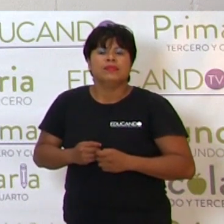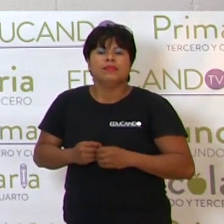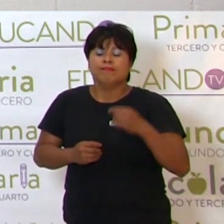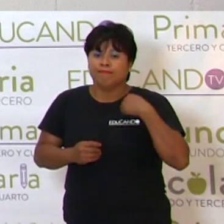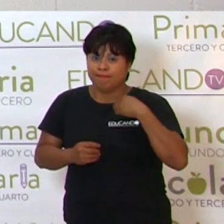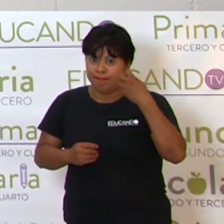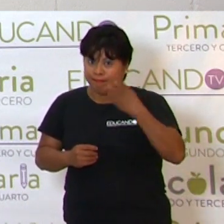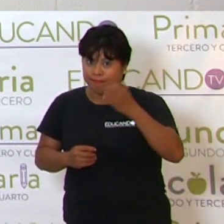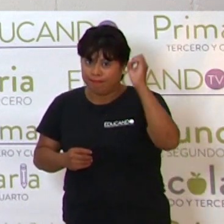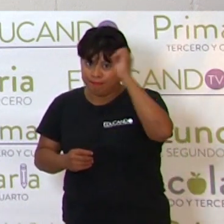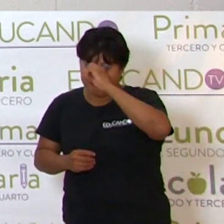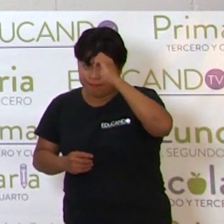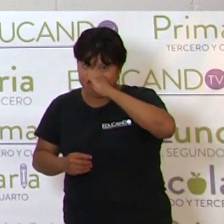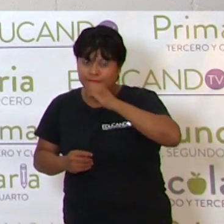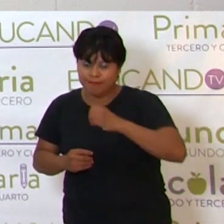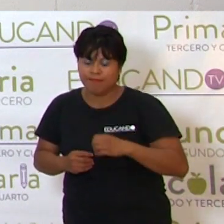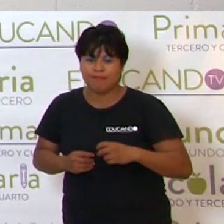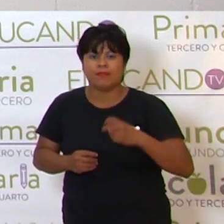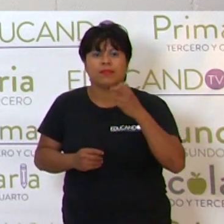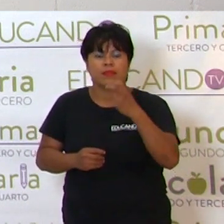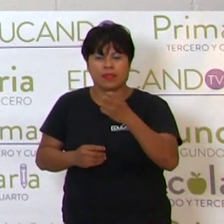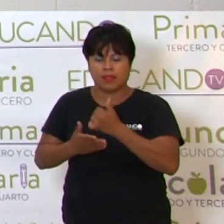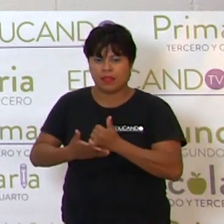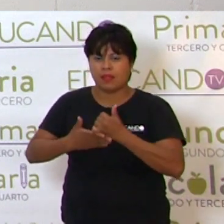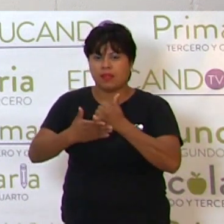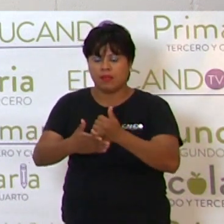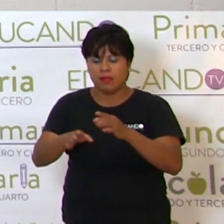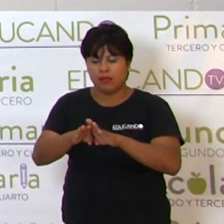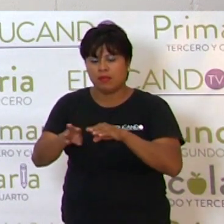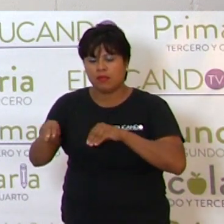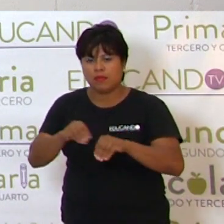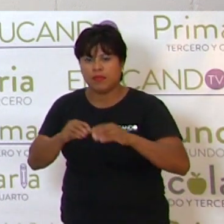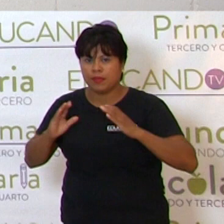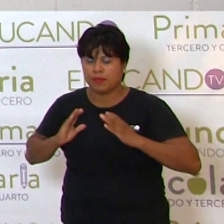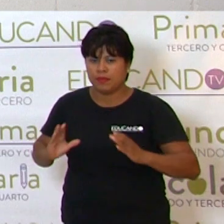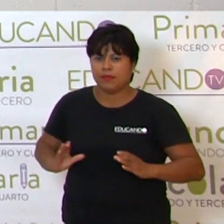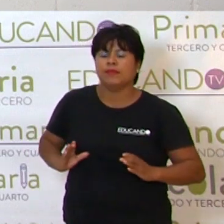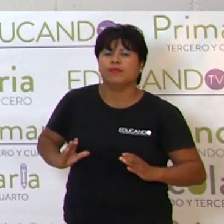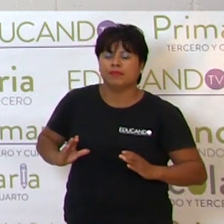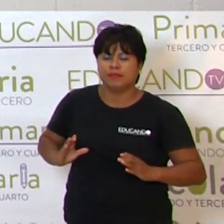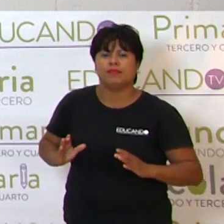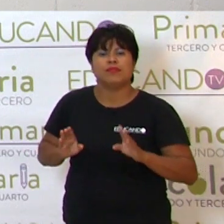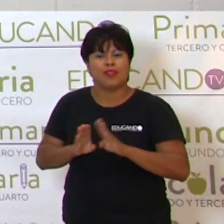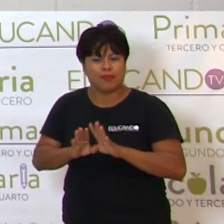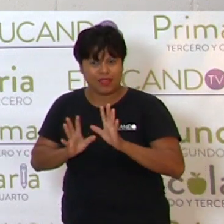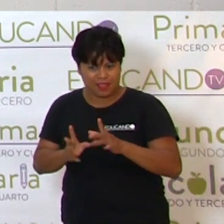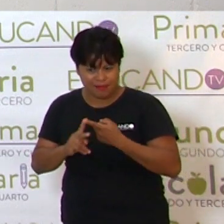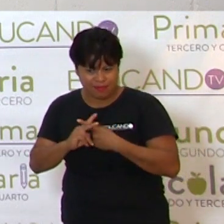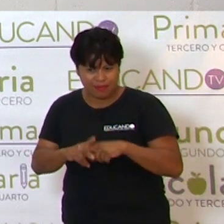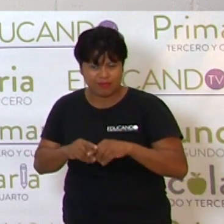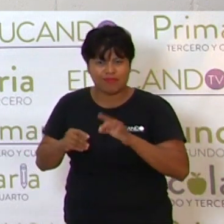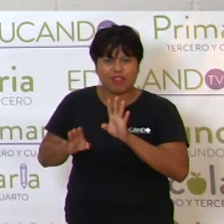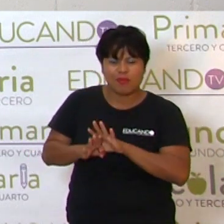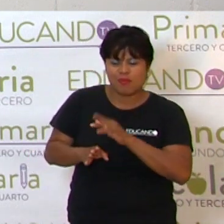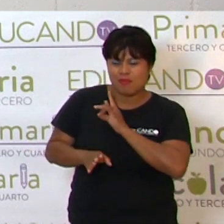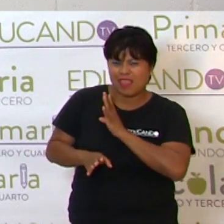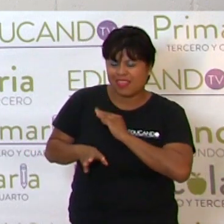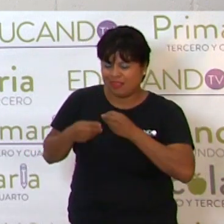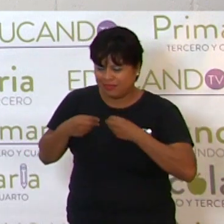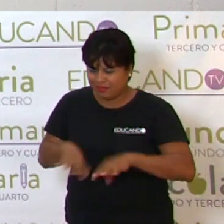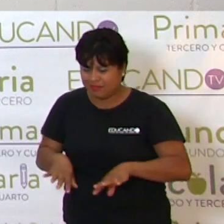tips, estas ideas, esta ayuda de movimiento corporales, como que ya empezamos a perder el miedo,